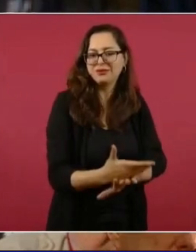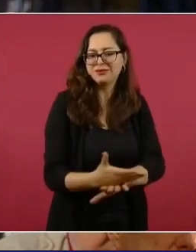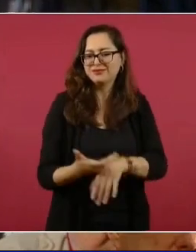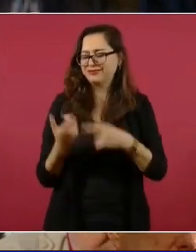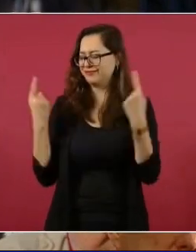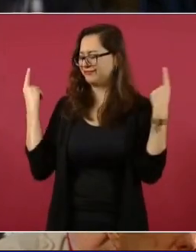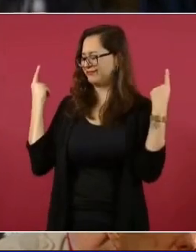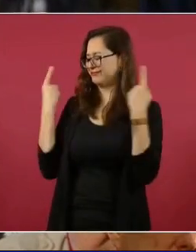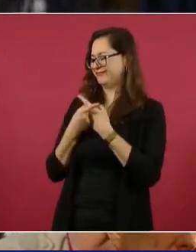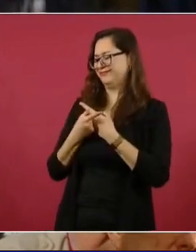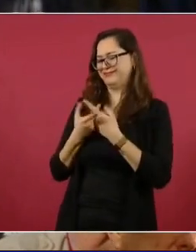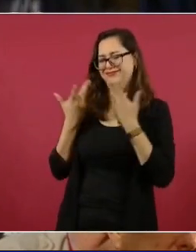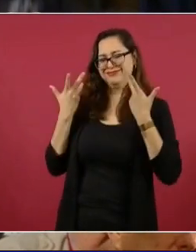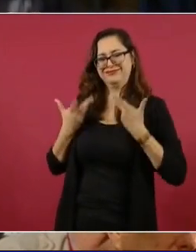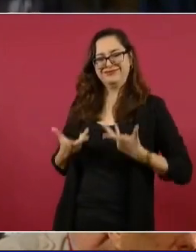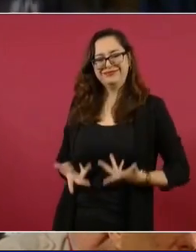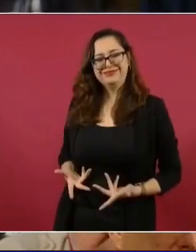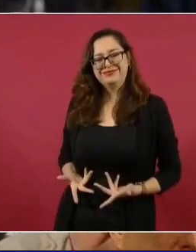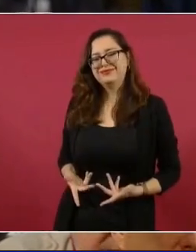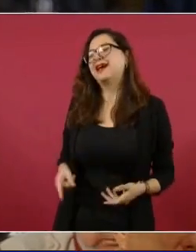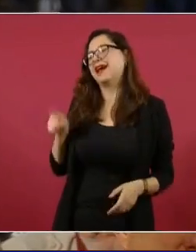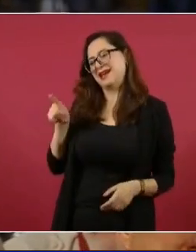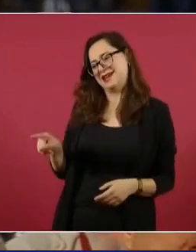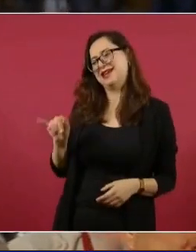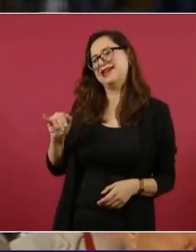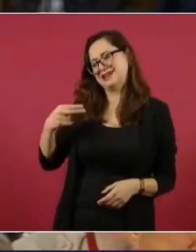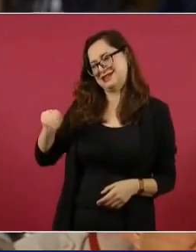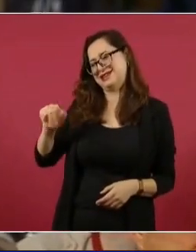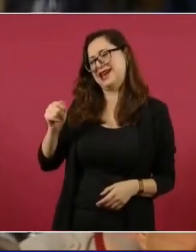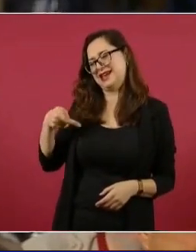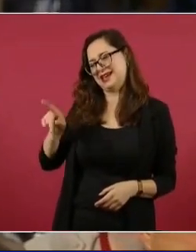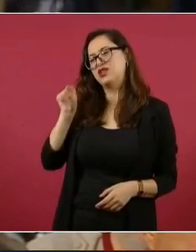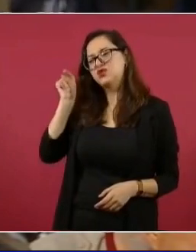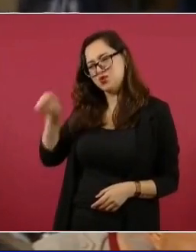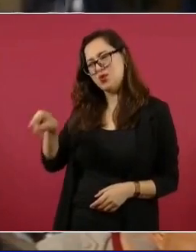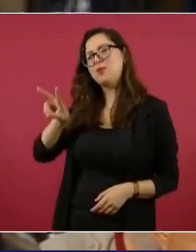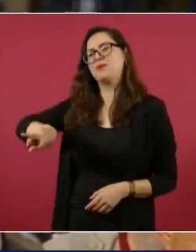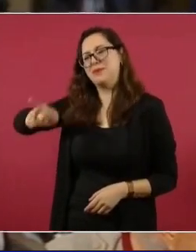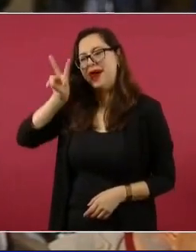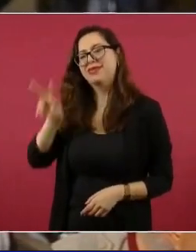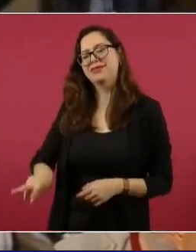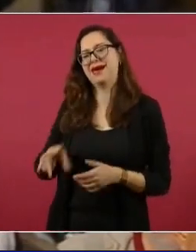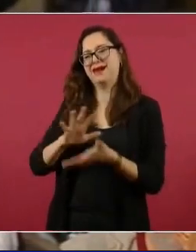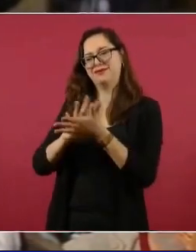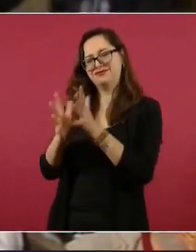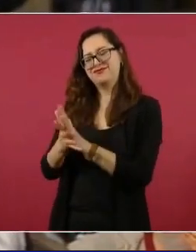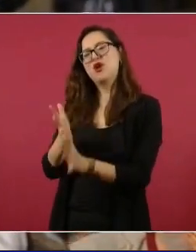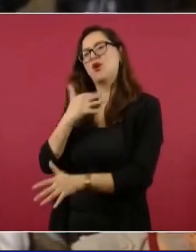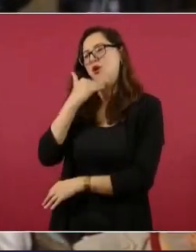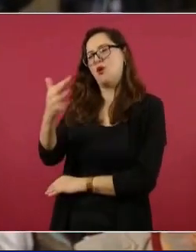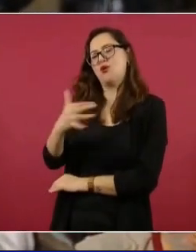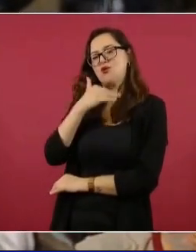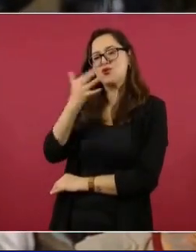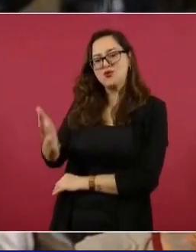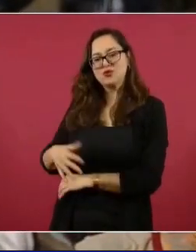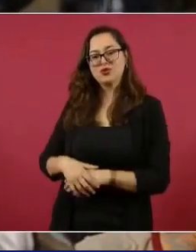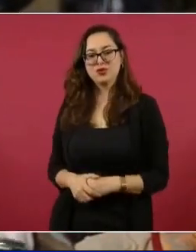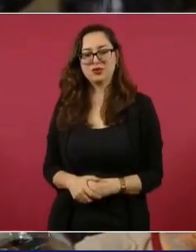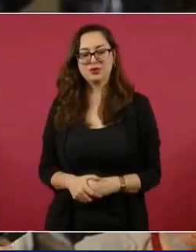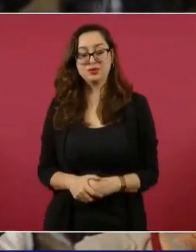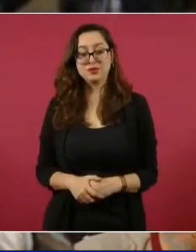queda claro que el fiscal carnal es Iñaki Blanco. En una entrevista con los periodistas, Alejandro